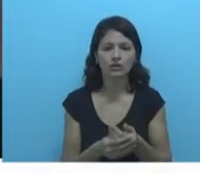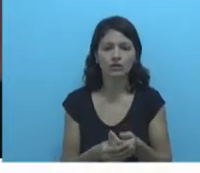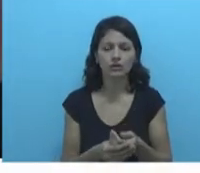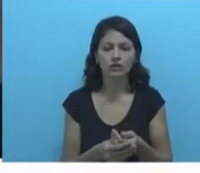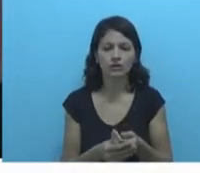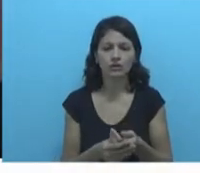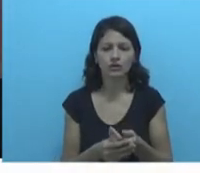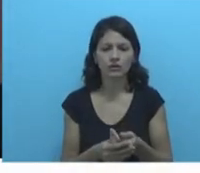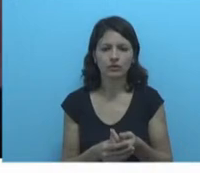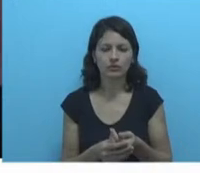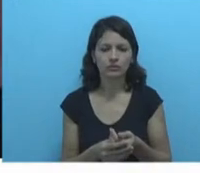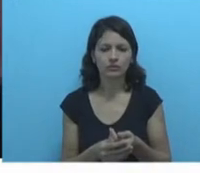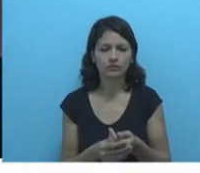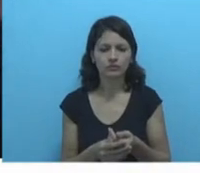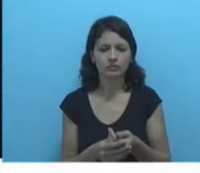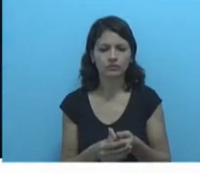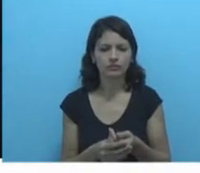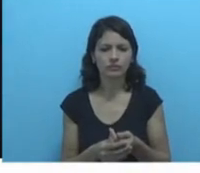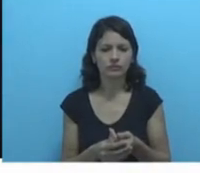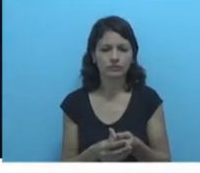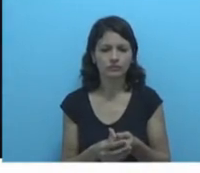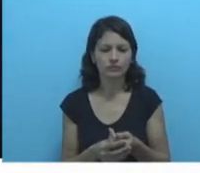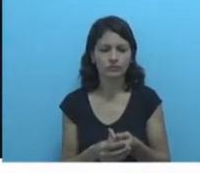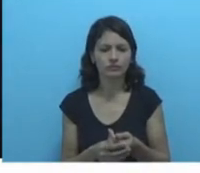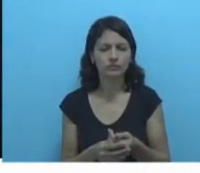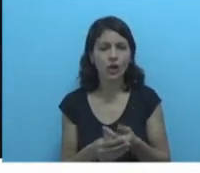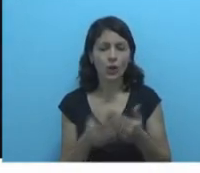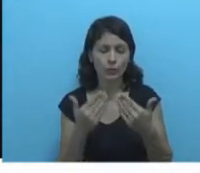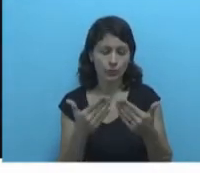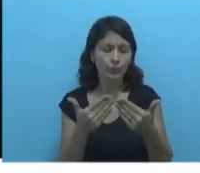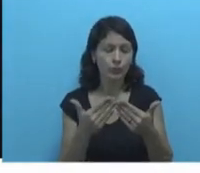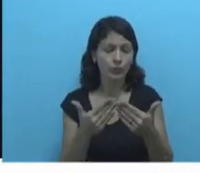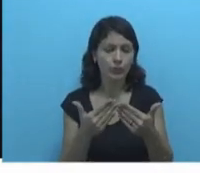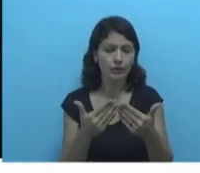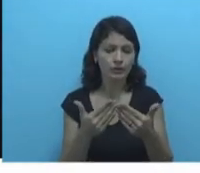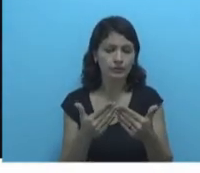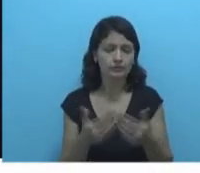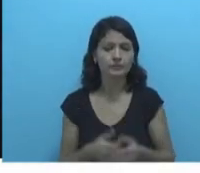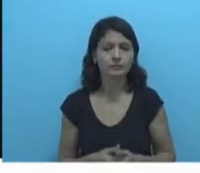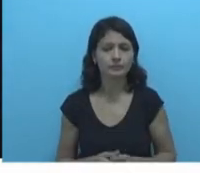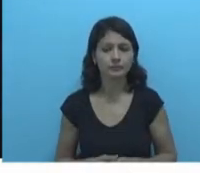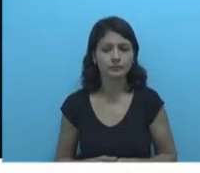posible situación de emergencia si falta oxígeno. Cualquier parecido